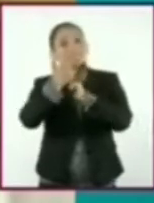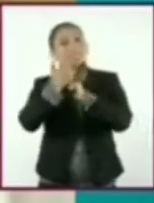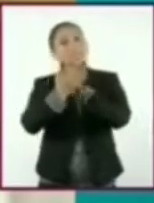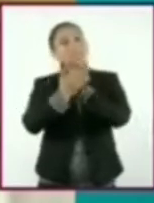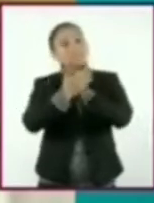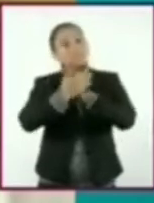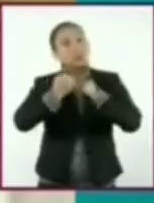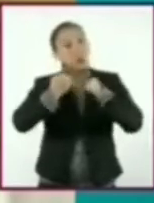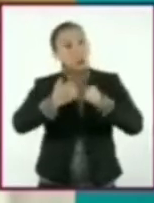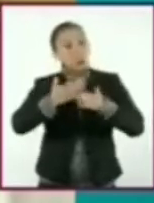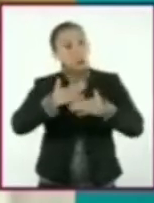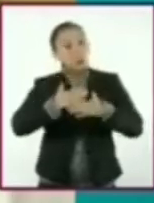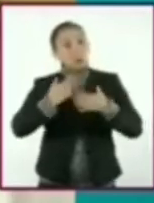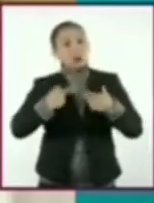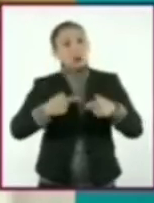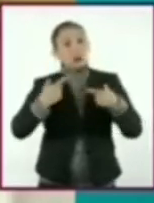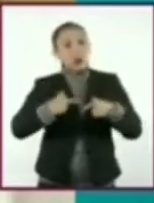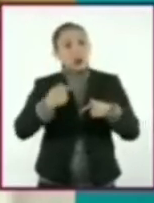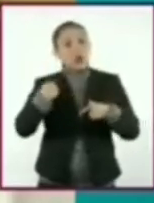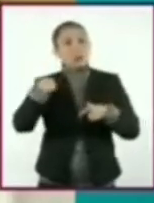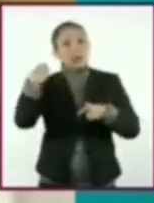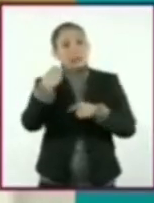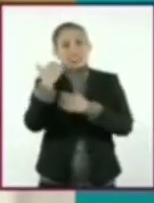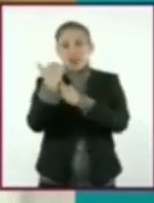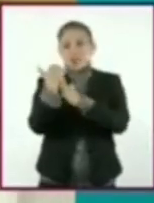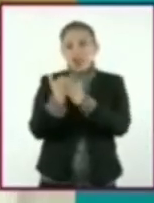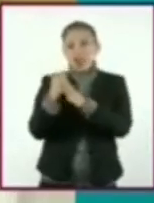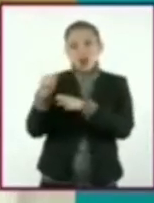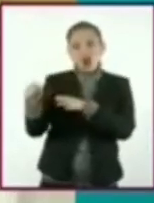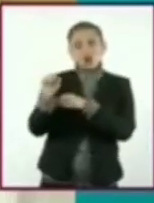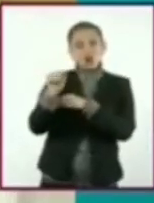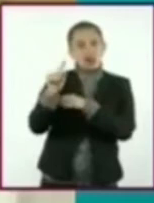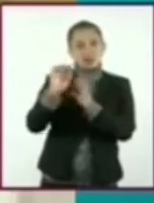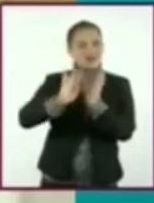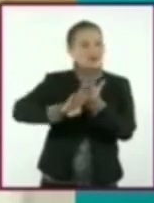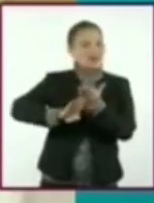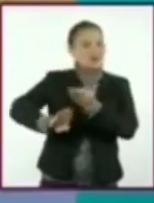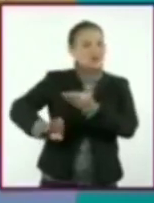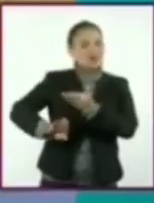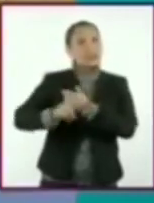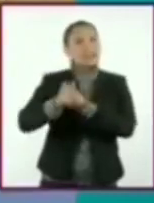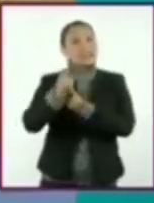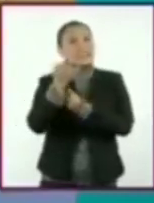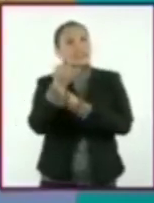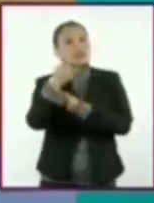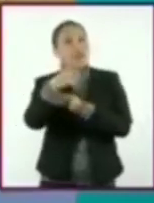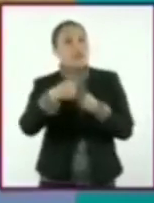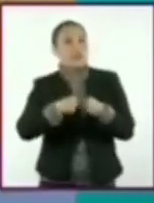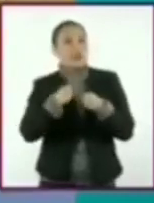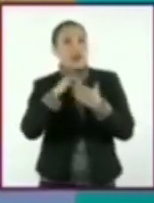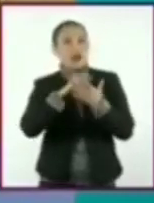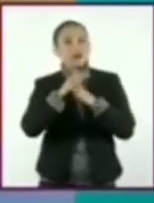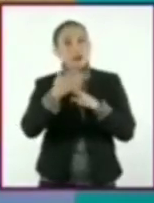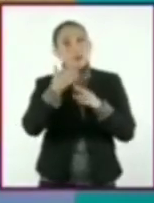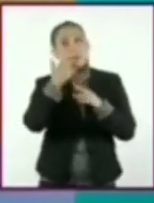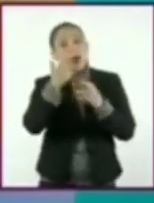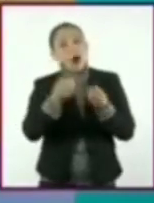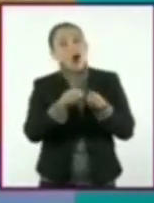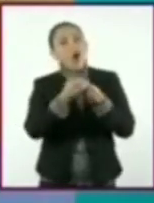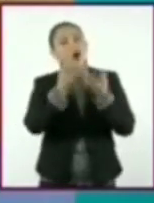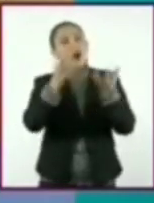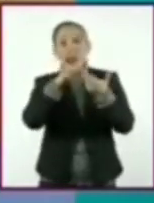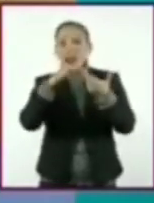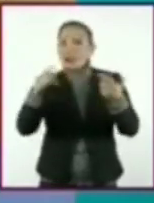seguridad personal, empiezas a depender menos de las sustancias y tu vida empieza a florecer,